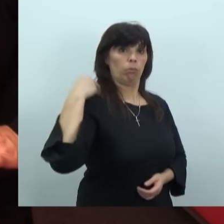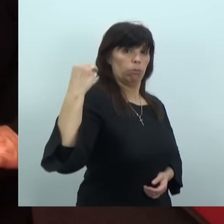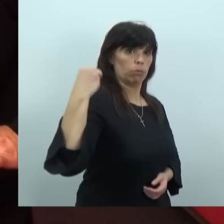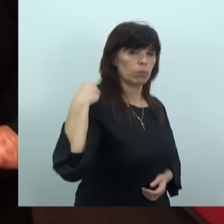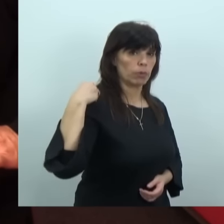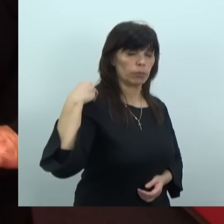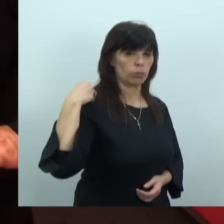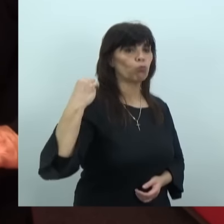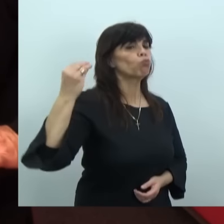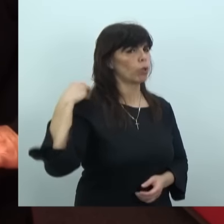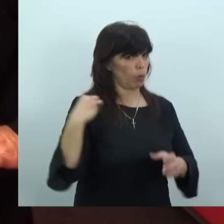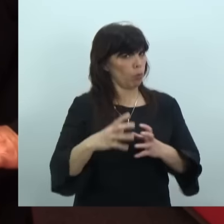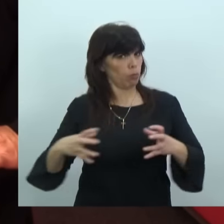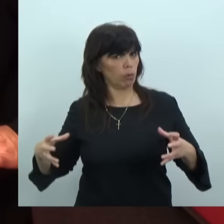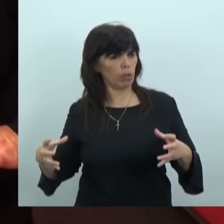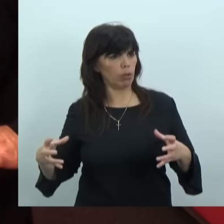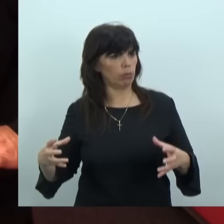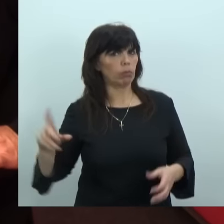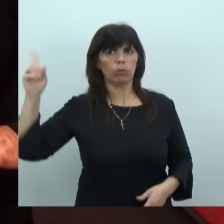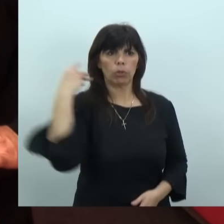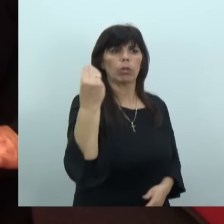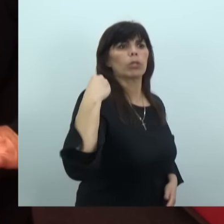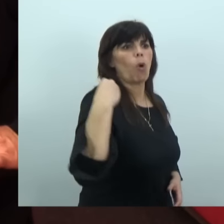Pero cuando digo gran llamado, digo de verdad un gran llamado.